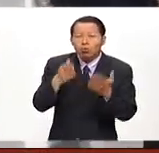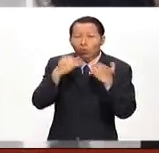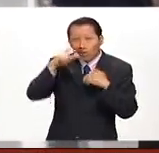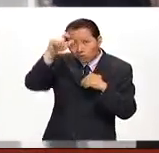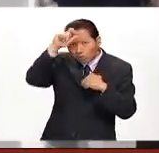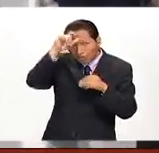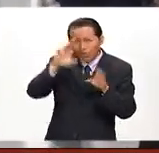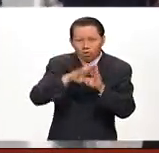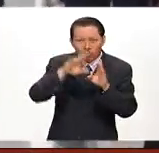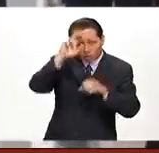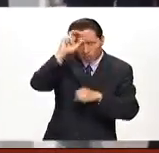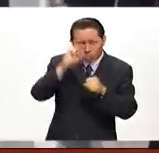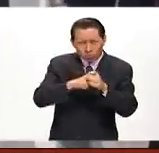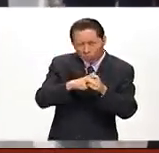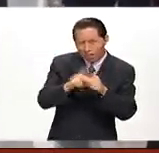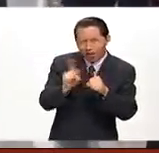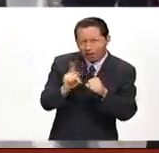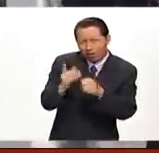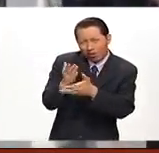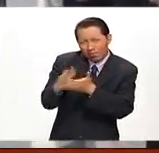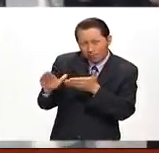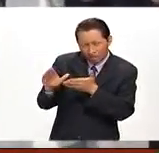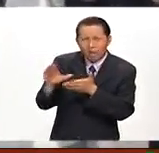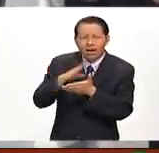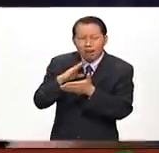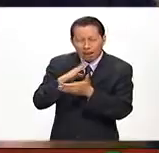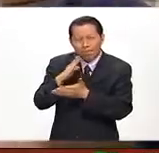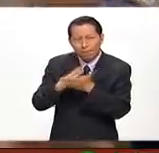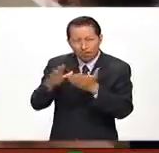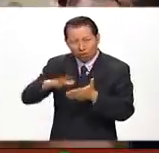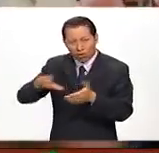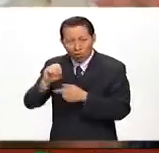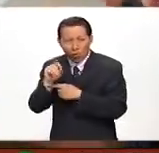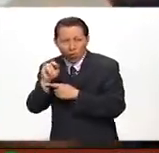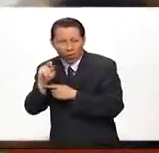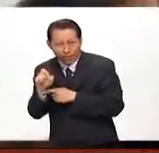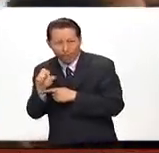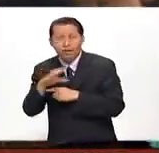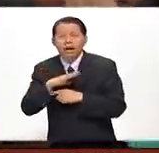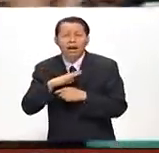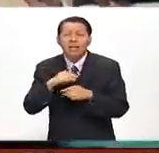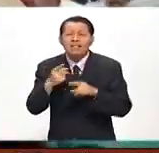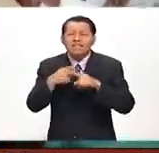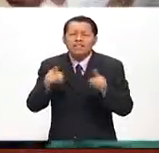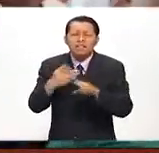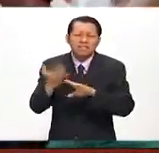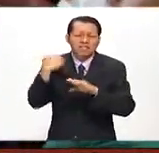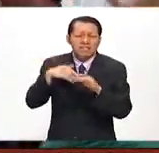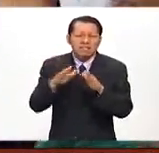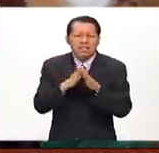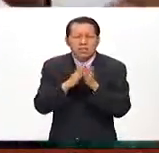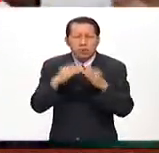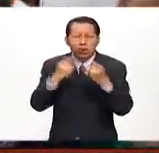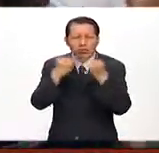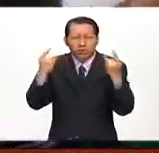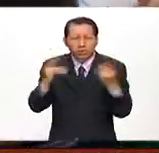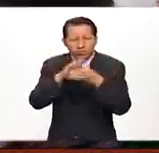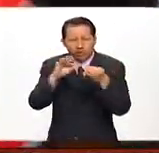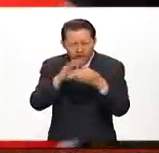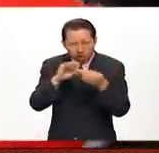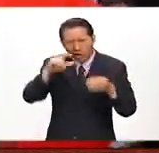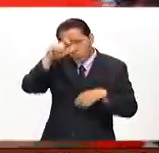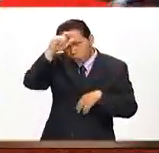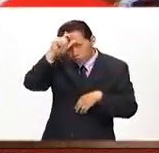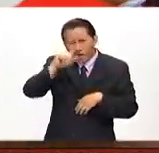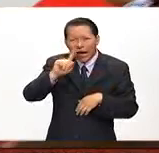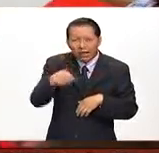parte de Europa, lo ubicaban como parte del Medio Oriente, cuando tradicionalmente algunos libros de historia mismos lo seguían ubicando como Europa.